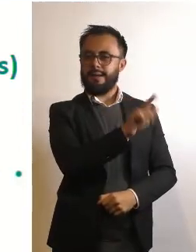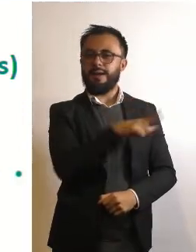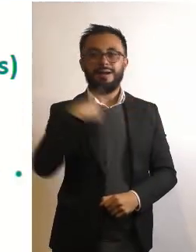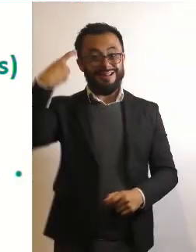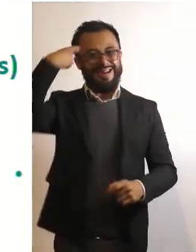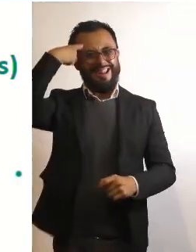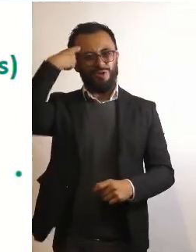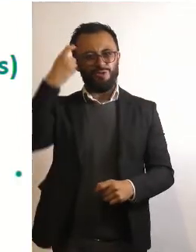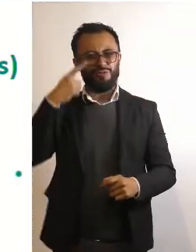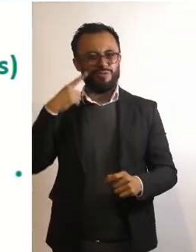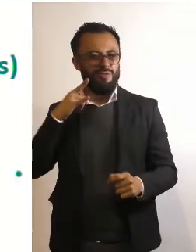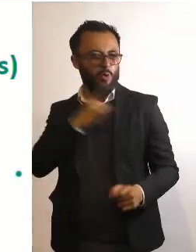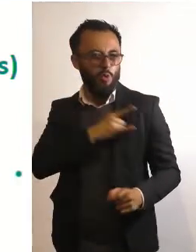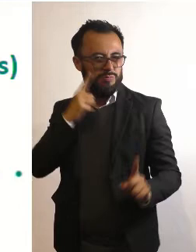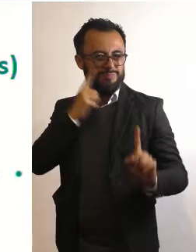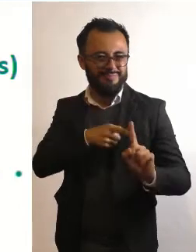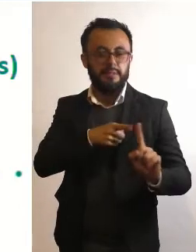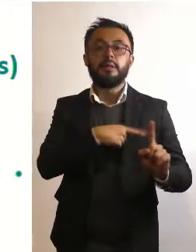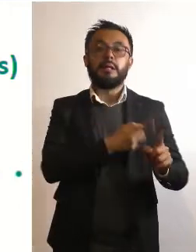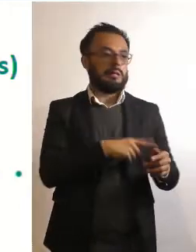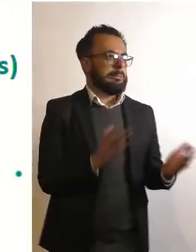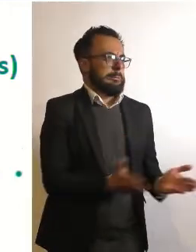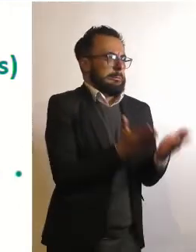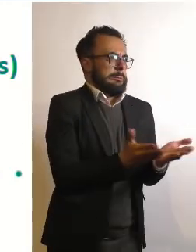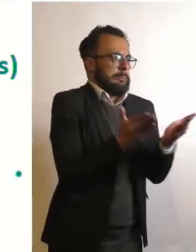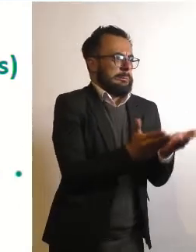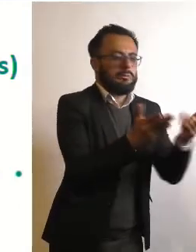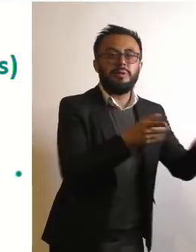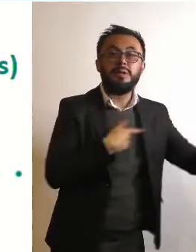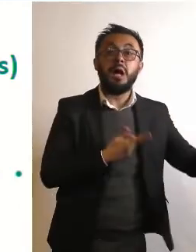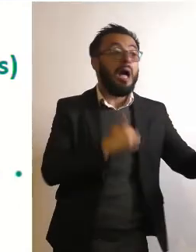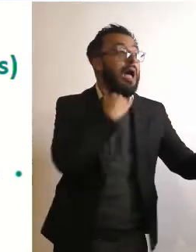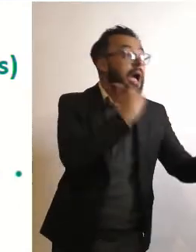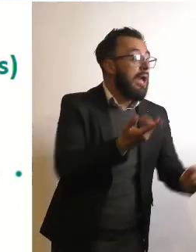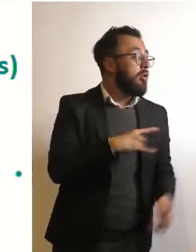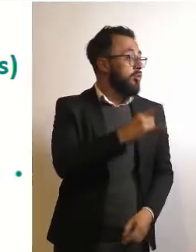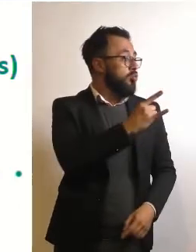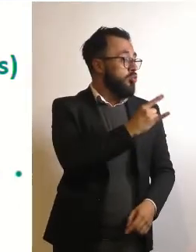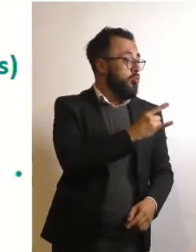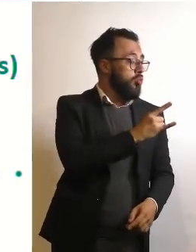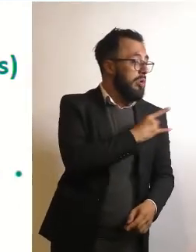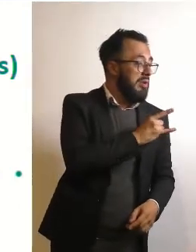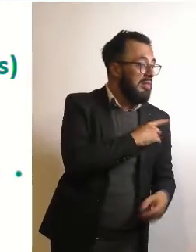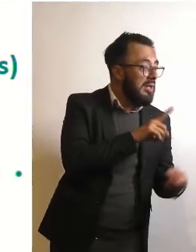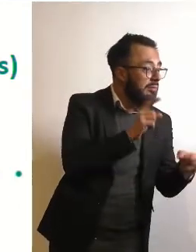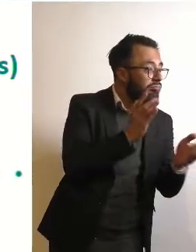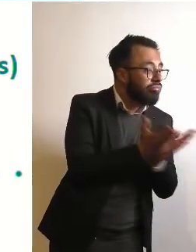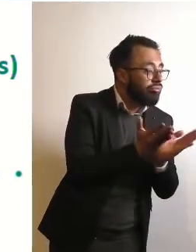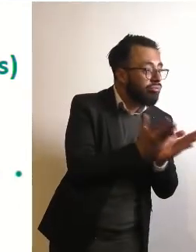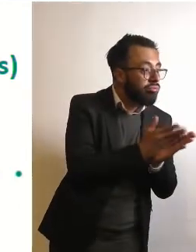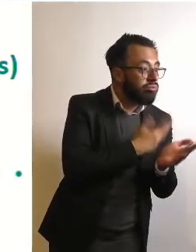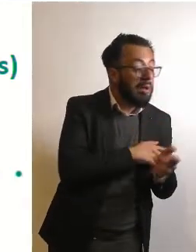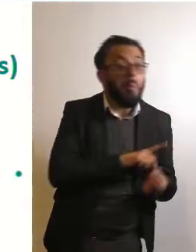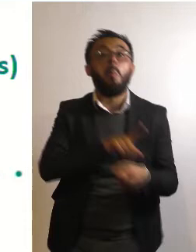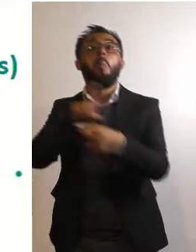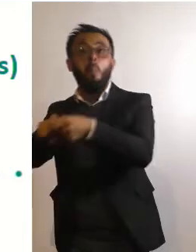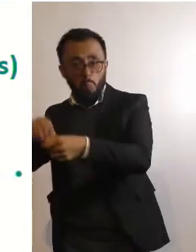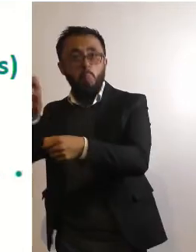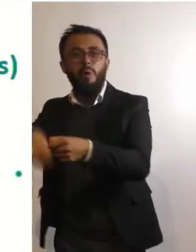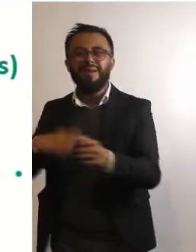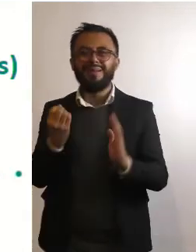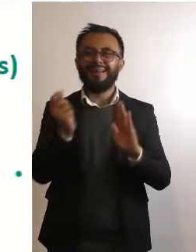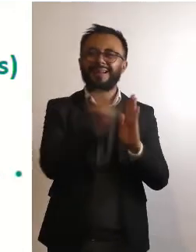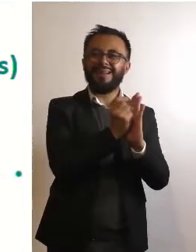promueve la educación posmedia cursando asignaturas de 8 créditos, y